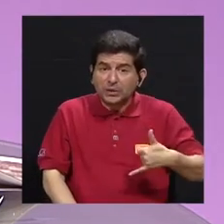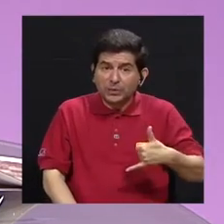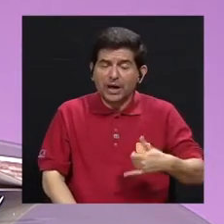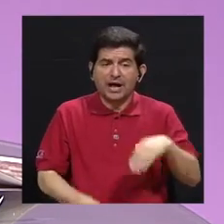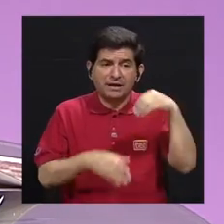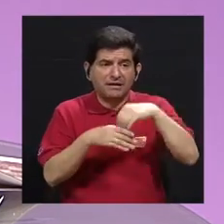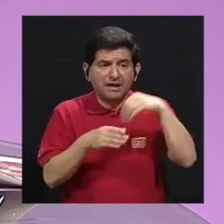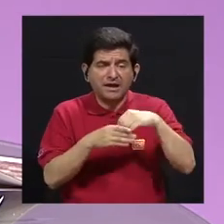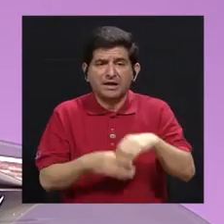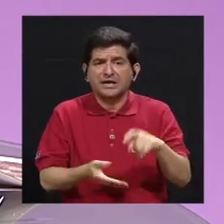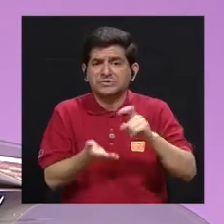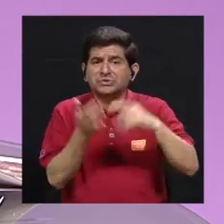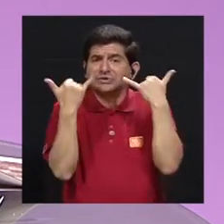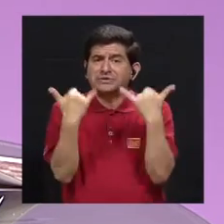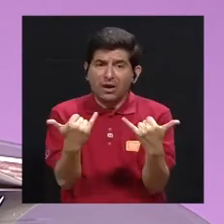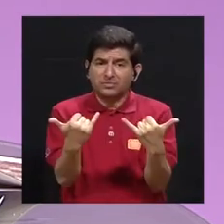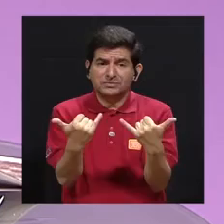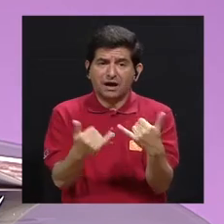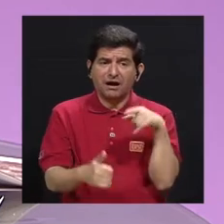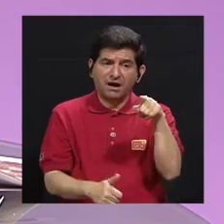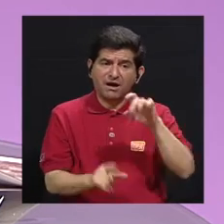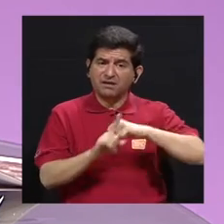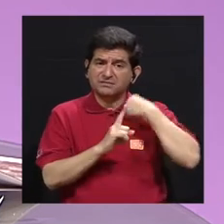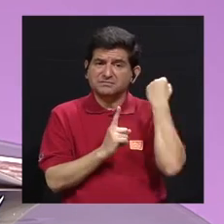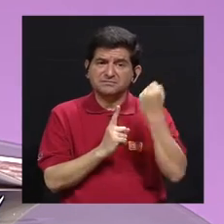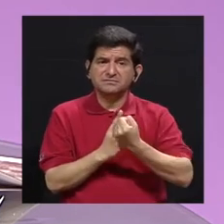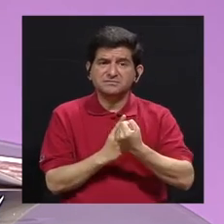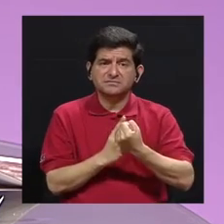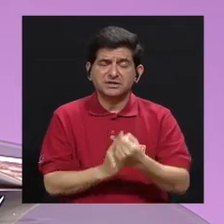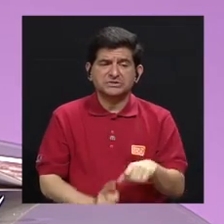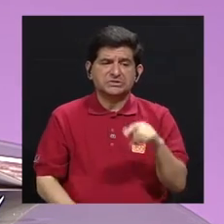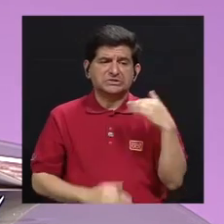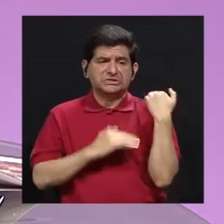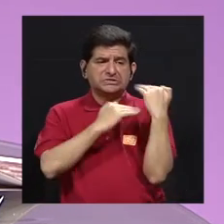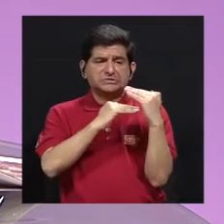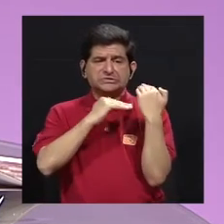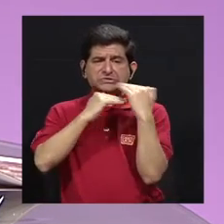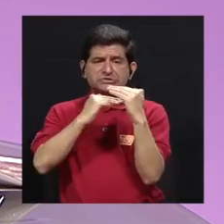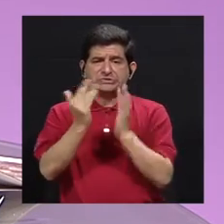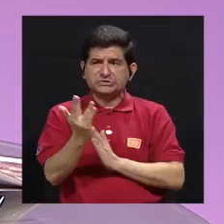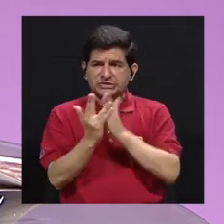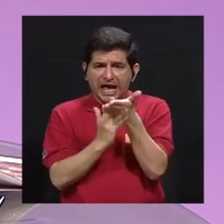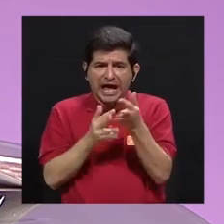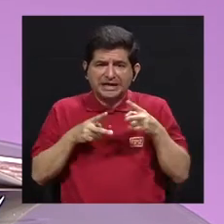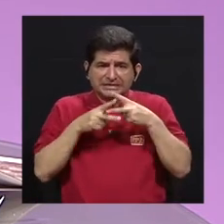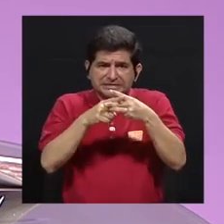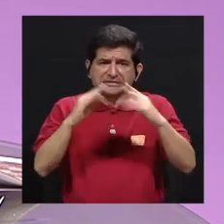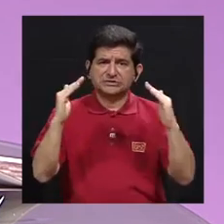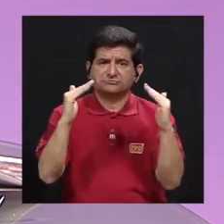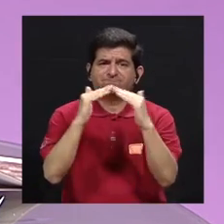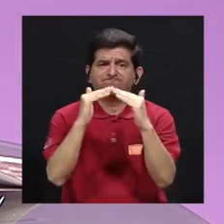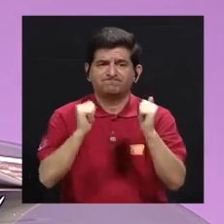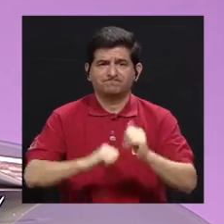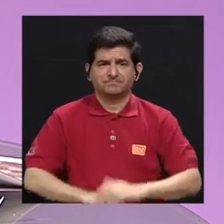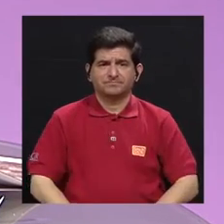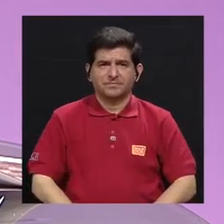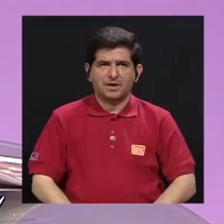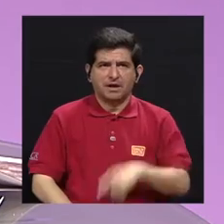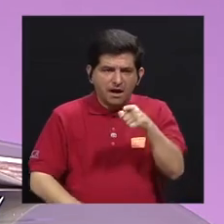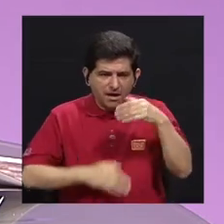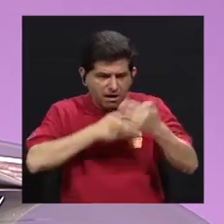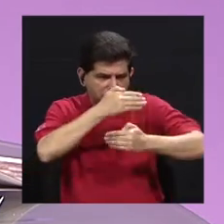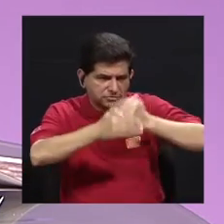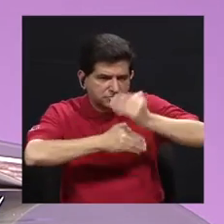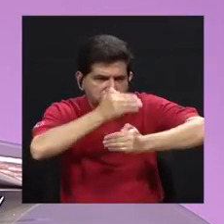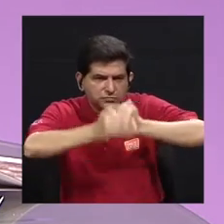sus ingresos y entonces eso les limita el acceso al crédito para vivienda entonces en